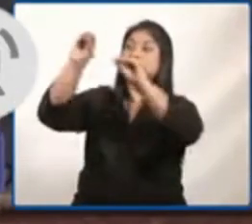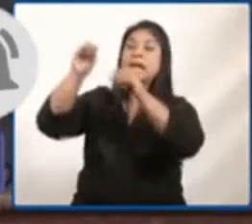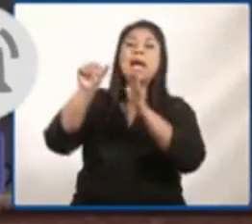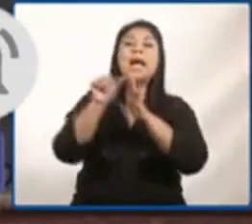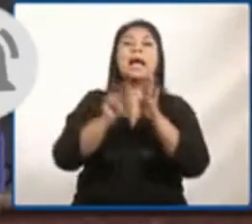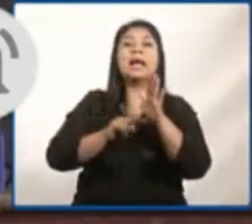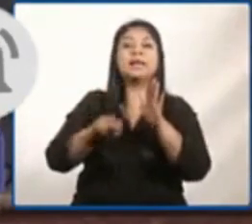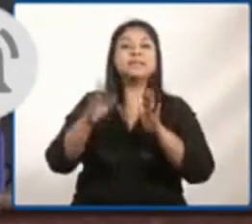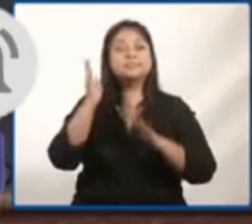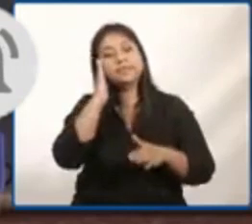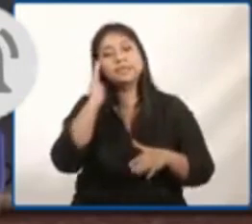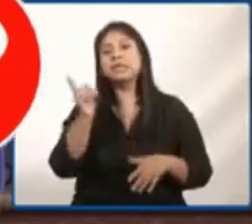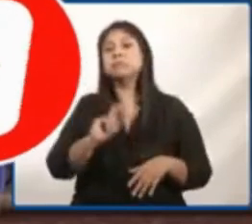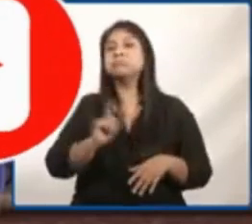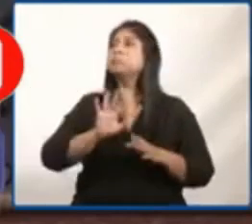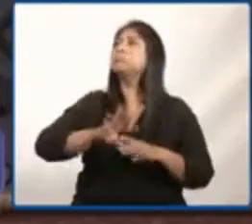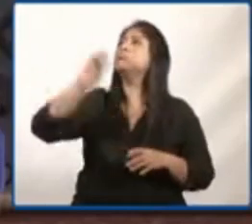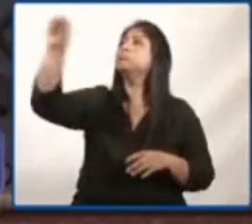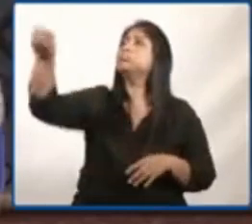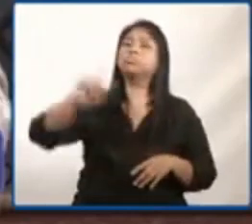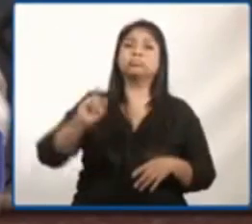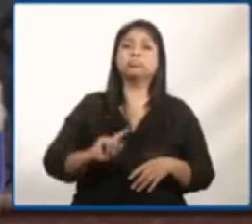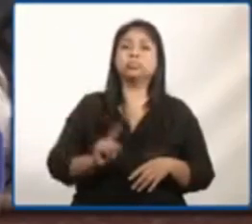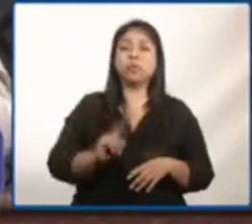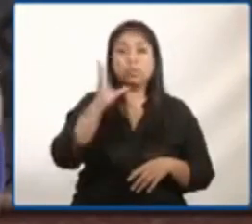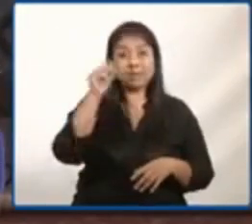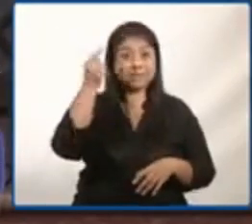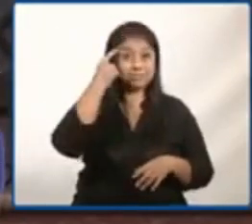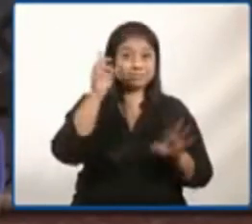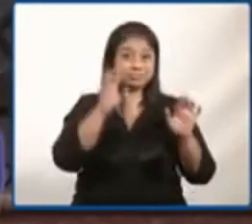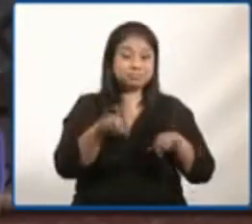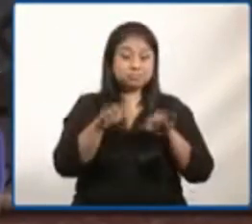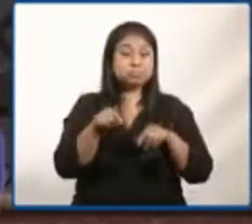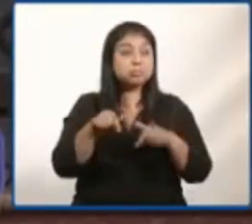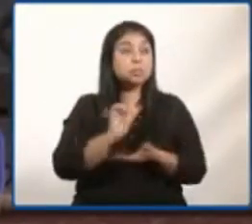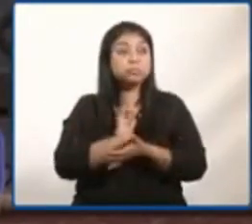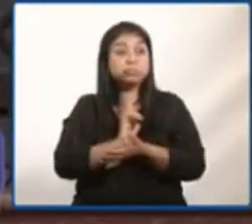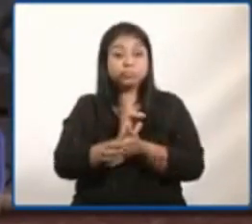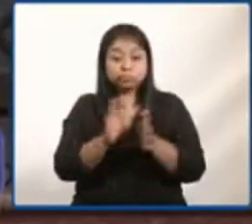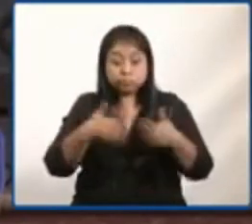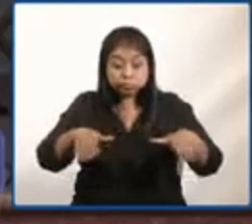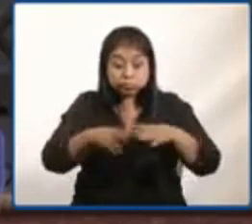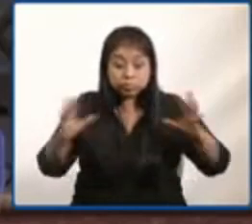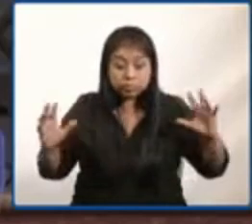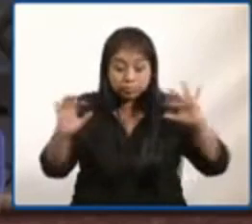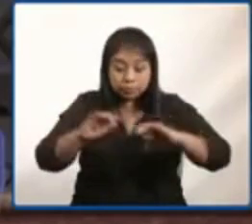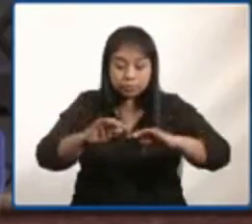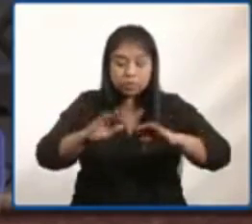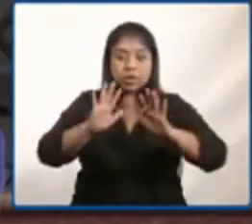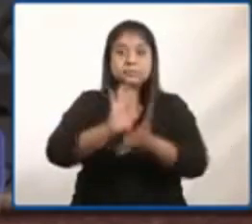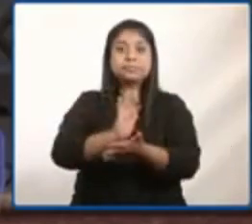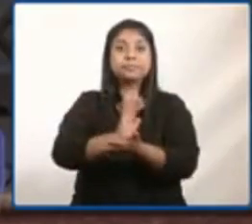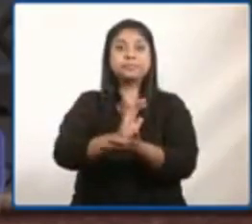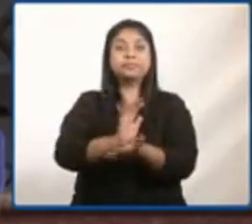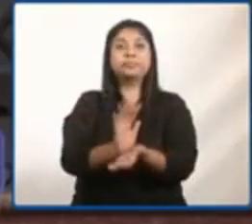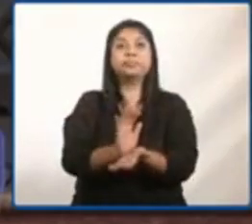No fue necesario llegar al albergue, sino que las personas consideraron que después de estar en el punto de encuentro, ellos